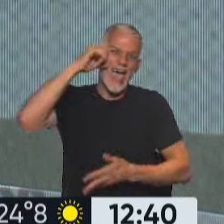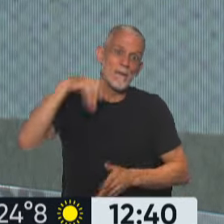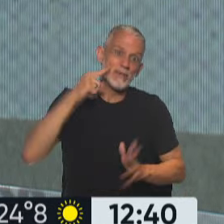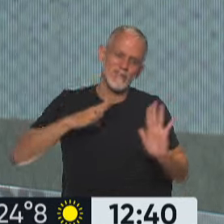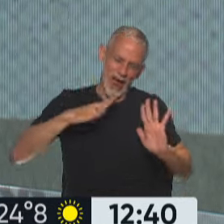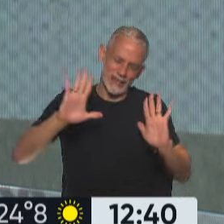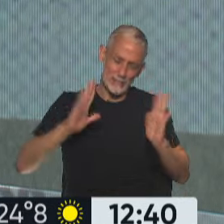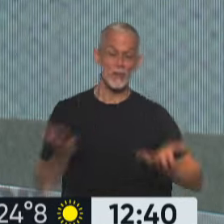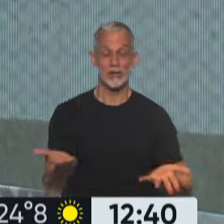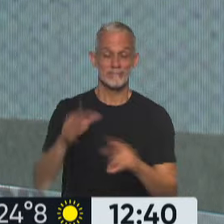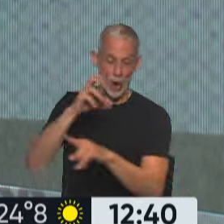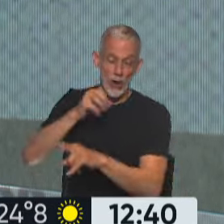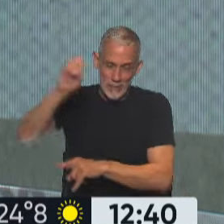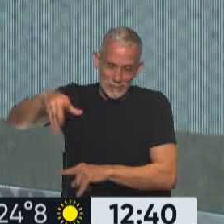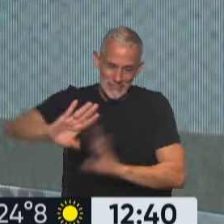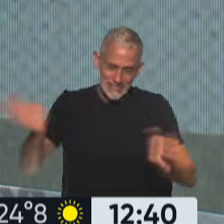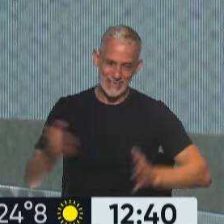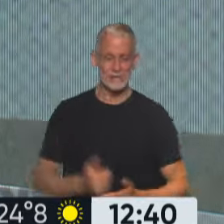llegó Bueno llegó con la pinto la serie todavía le falta Gabi